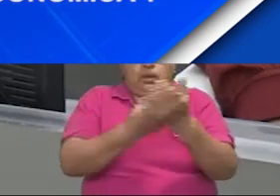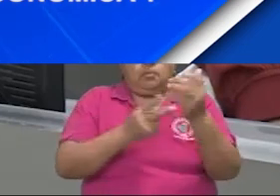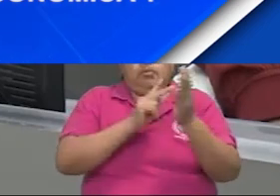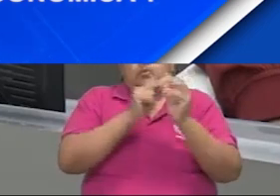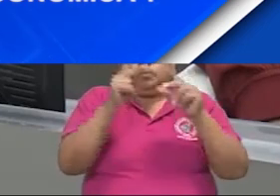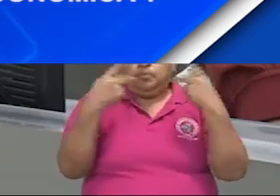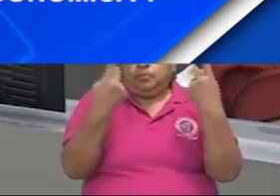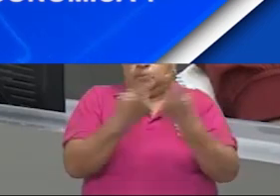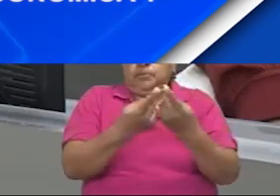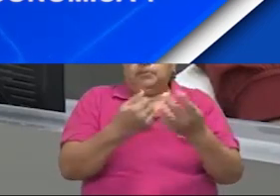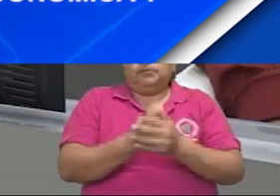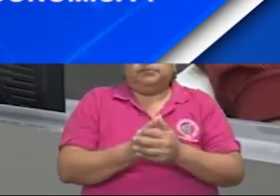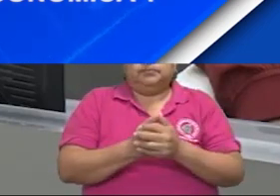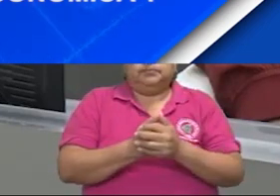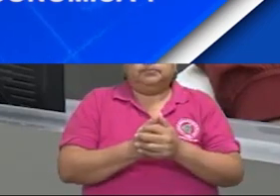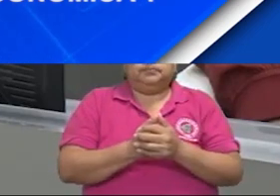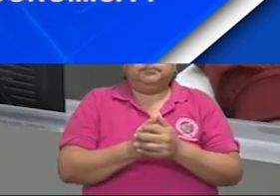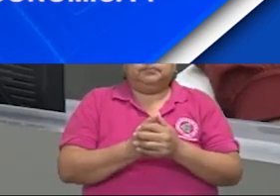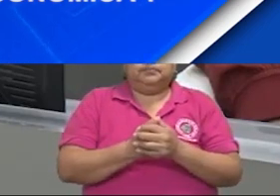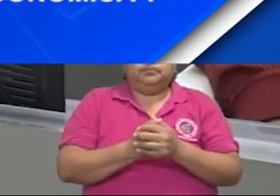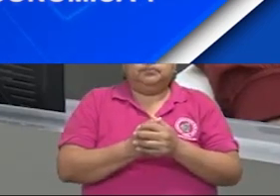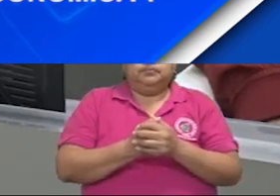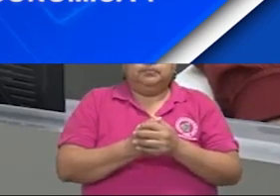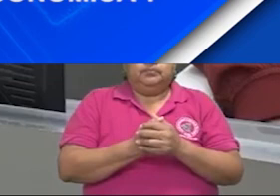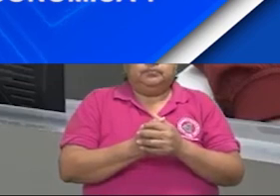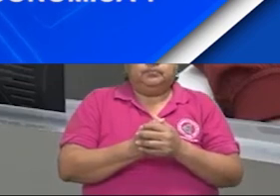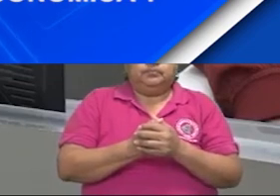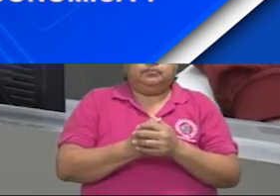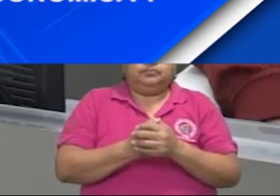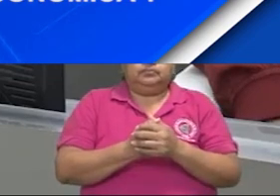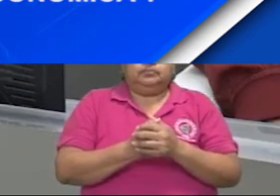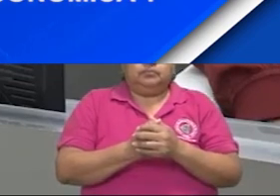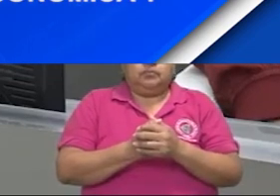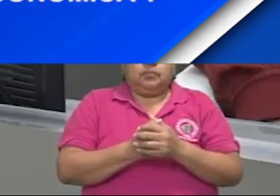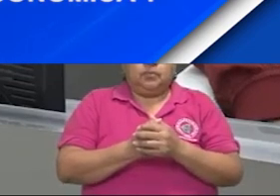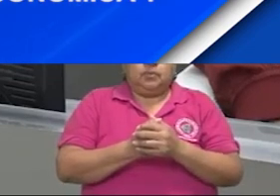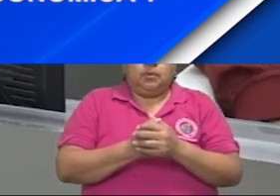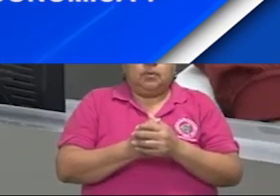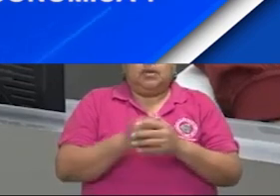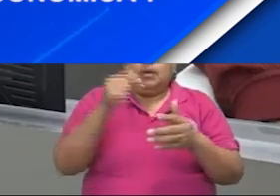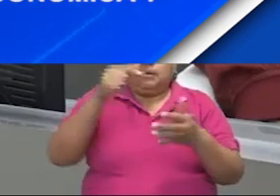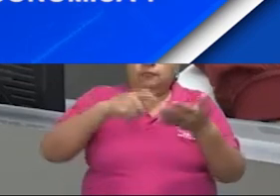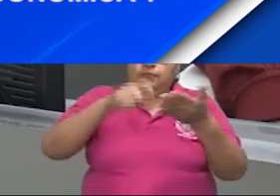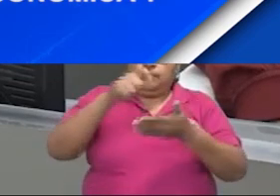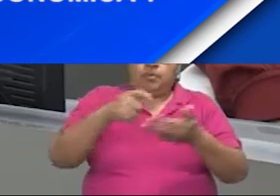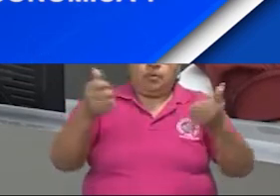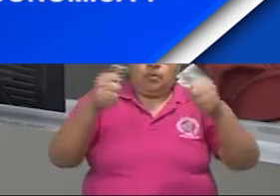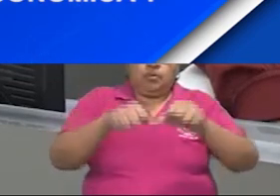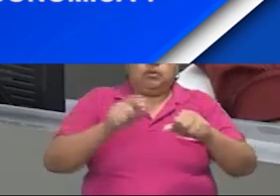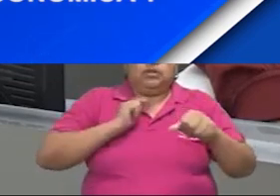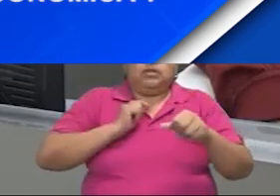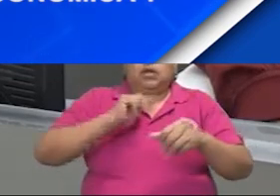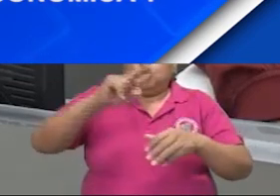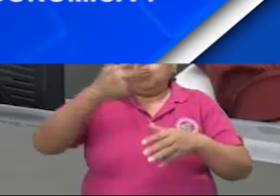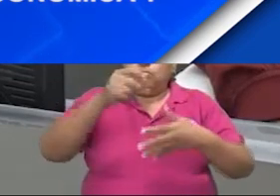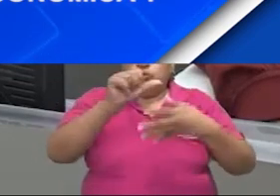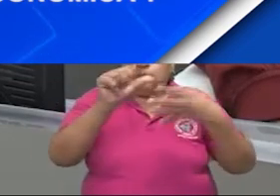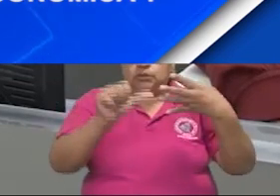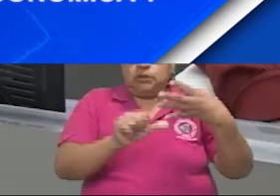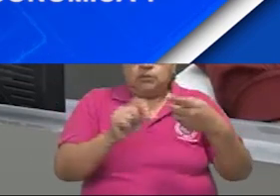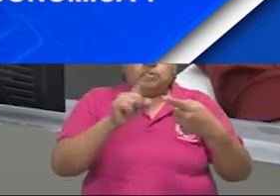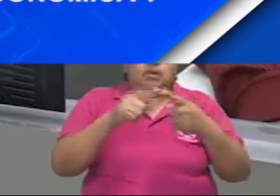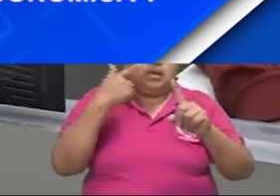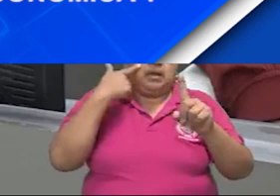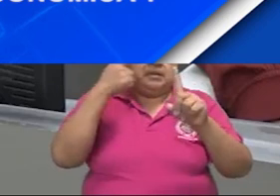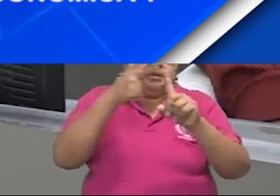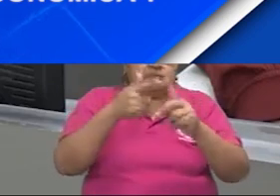ambos pueblos. El acuerdo consta de 8 artículos en los que se establece el objeto,